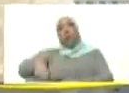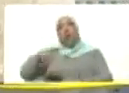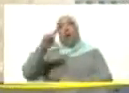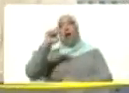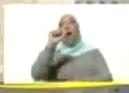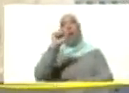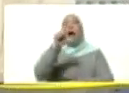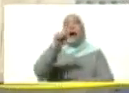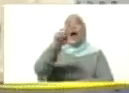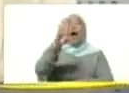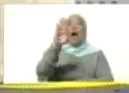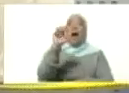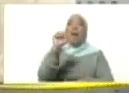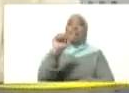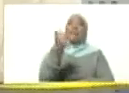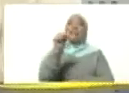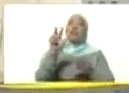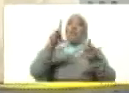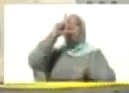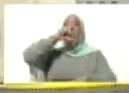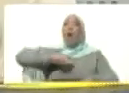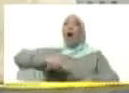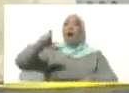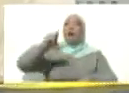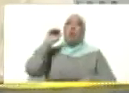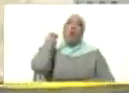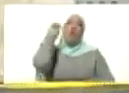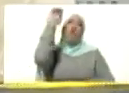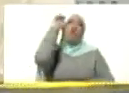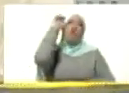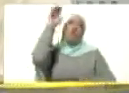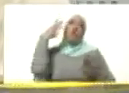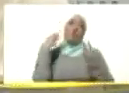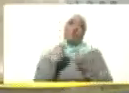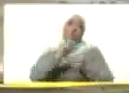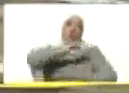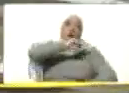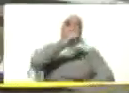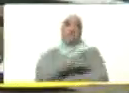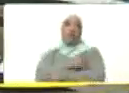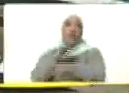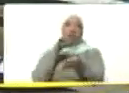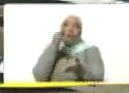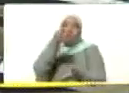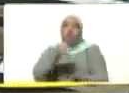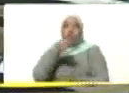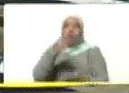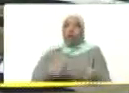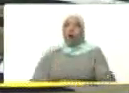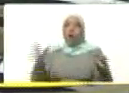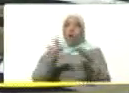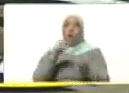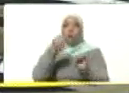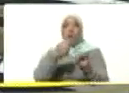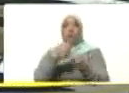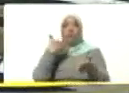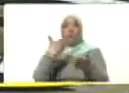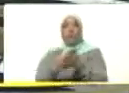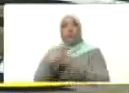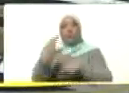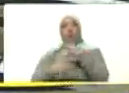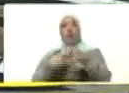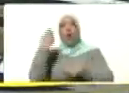años, pica y se extiende. Va para adelante con mucha fuerza y seguirá siendo la fuerza de vanguardia moral, ideológica